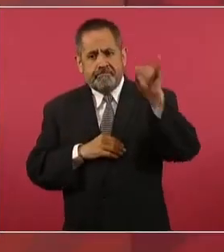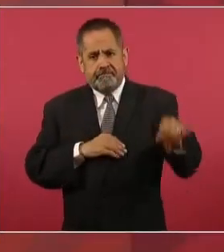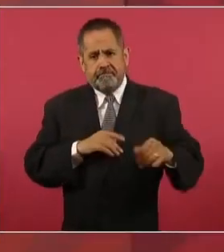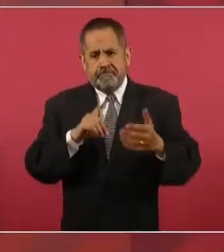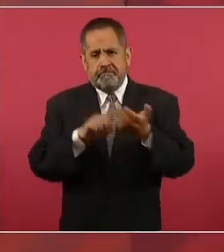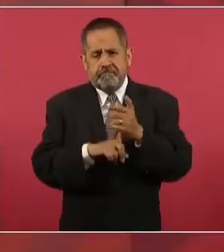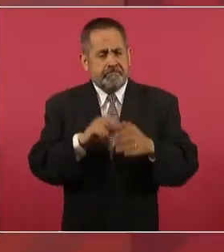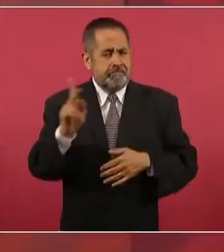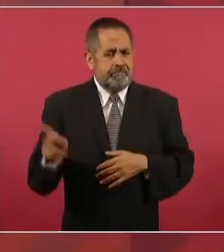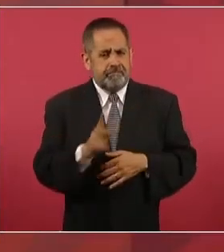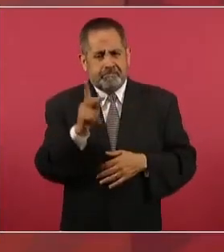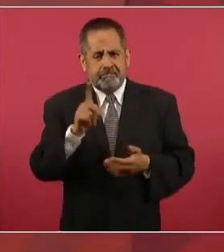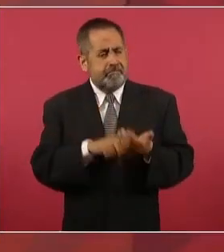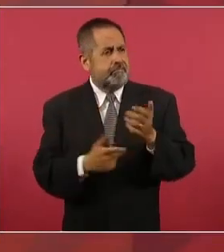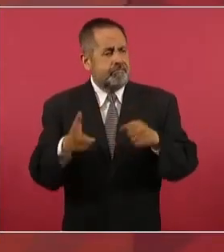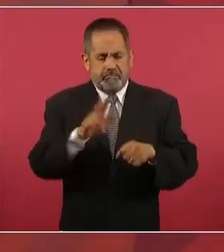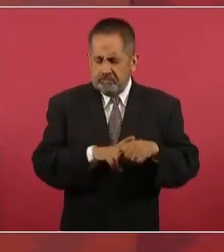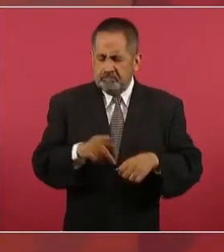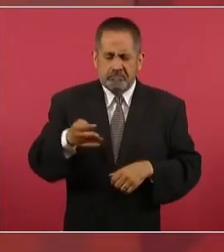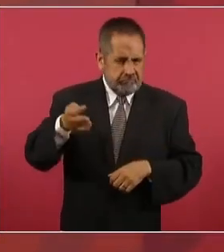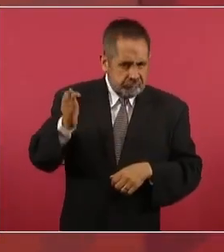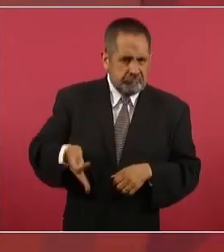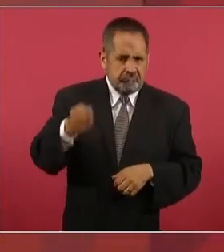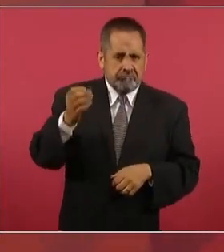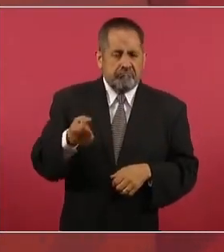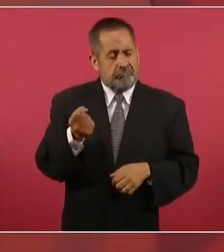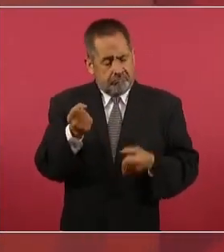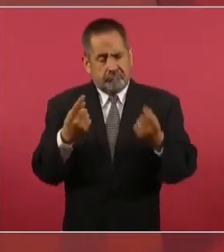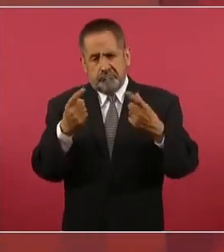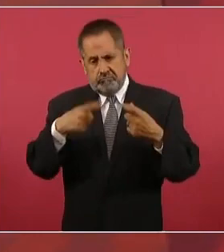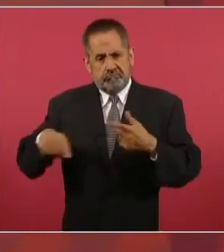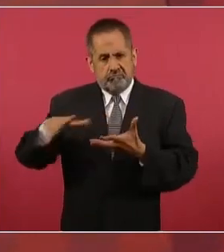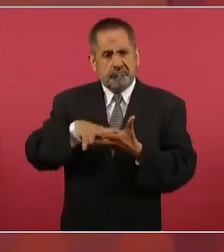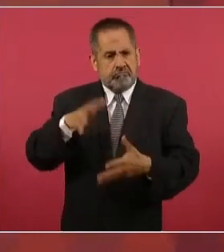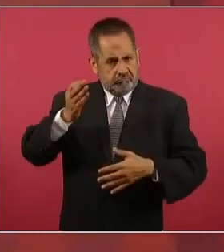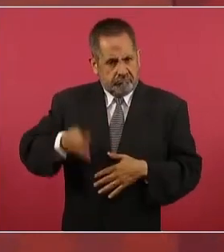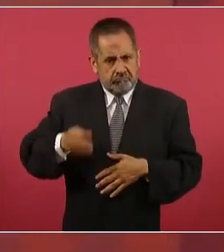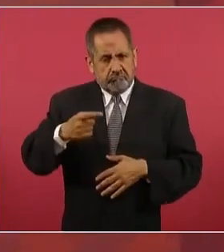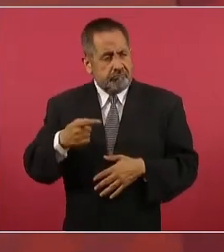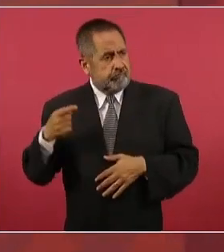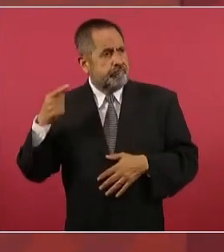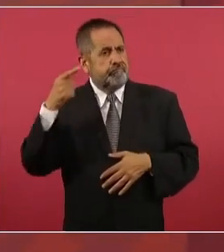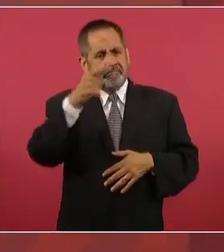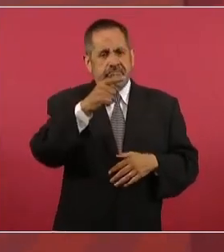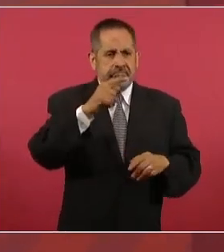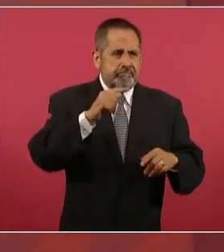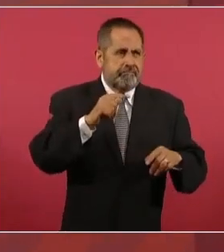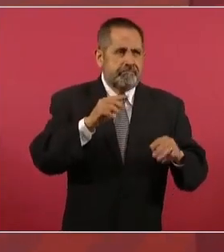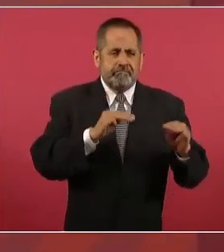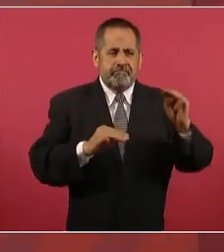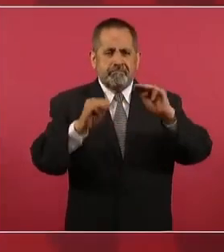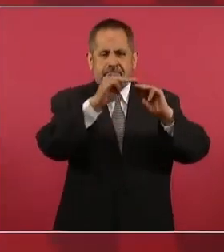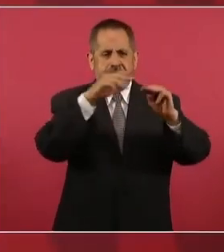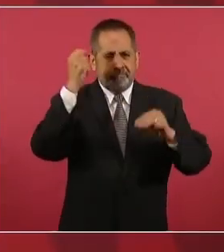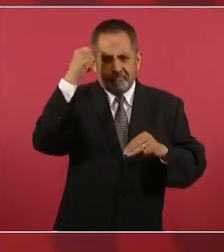ir a un hospital, a la Candona o a la Tarahumara.